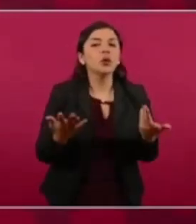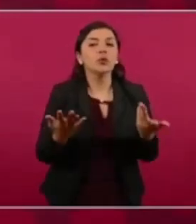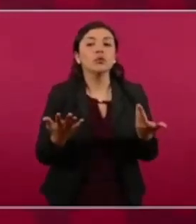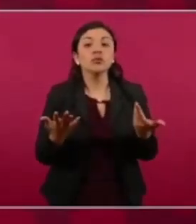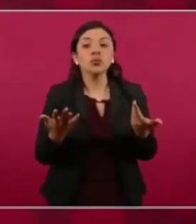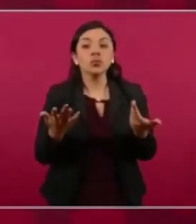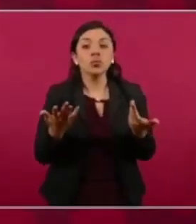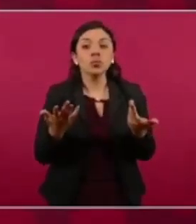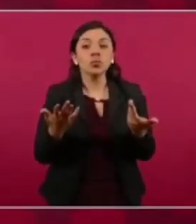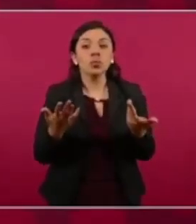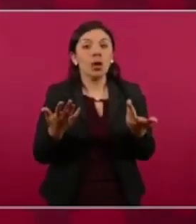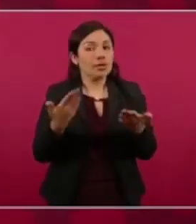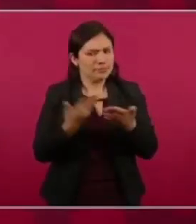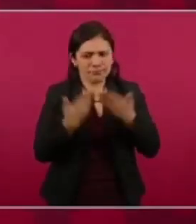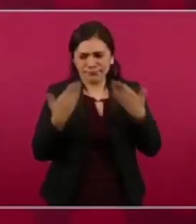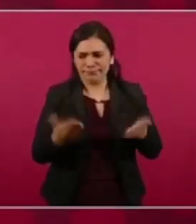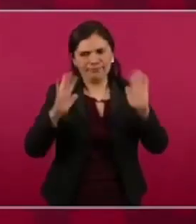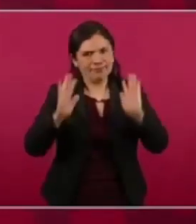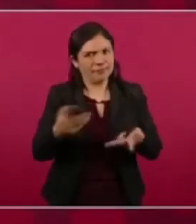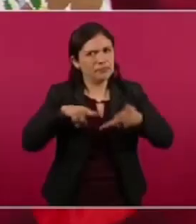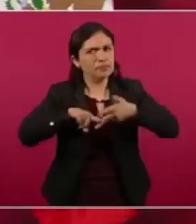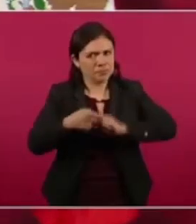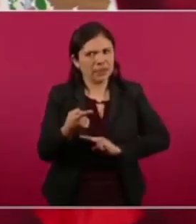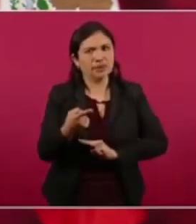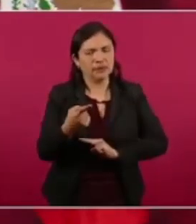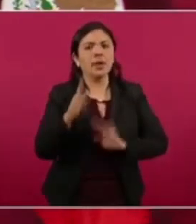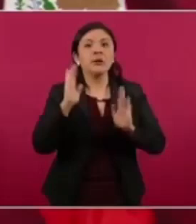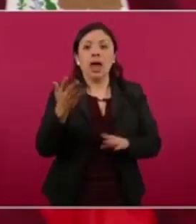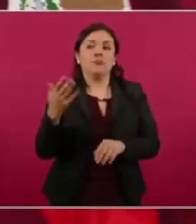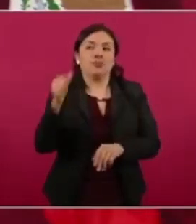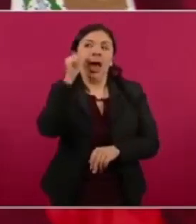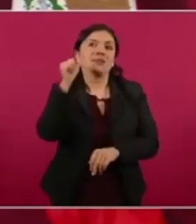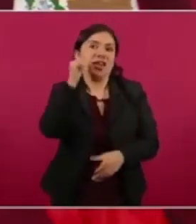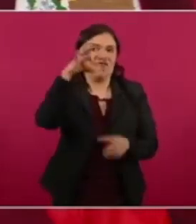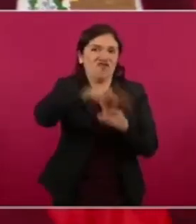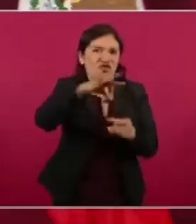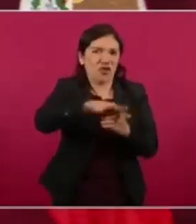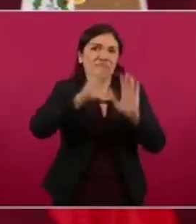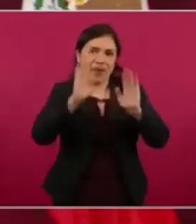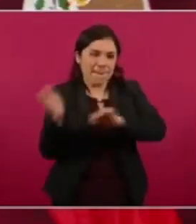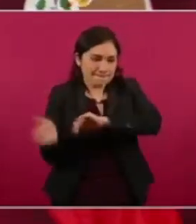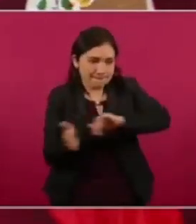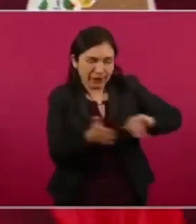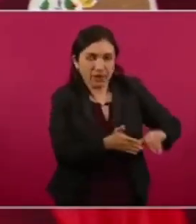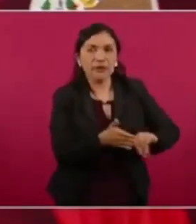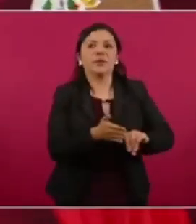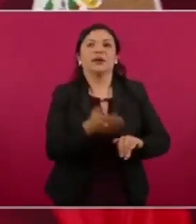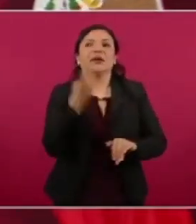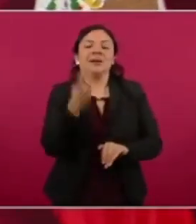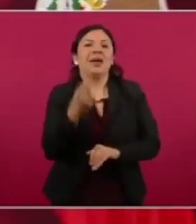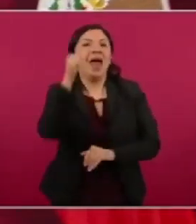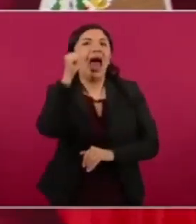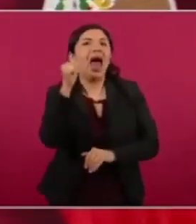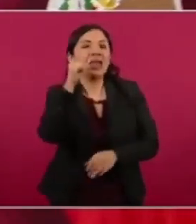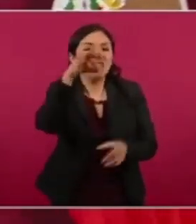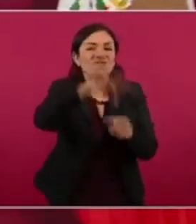desde ahora, ya pasaron estas elecciones, nos tenían